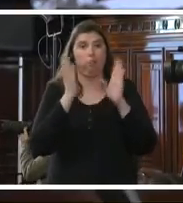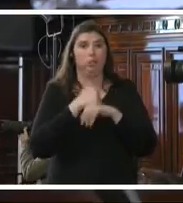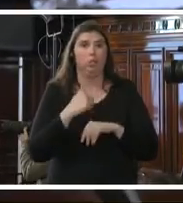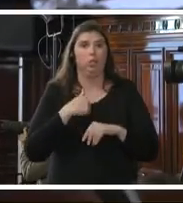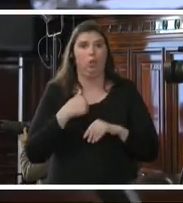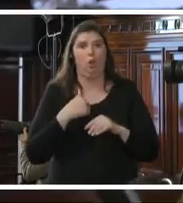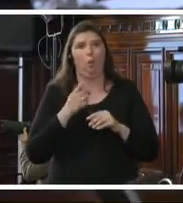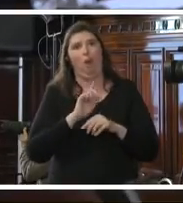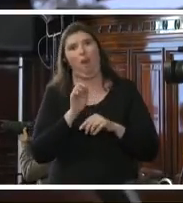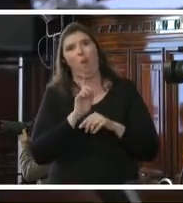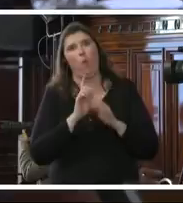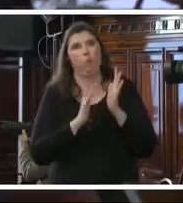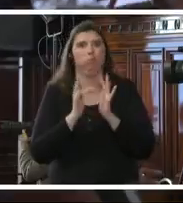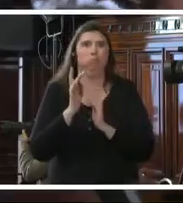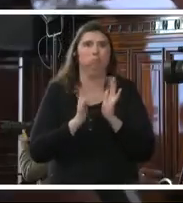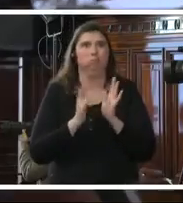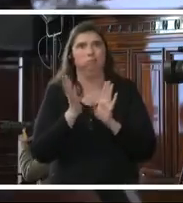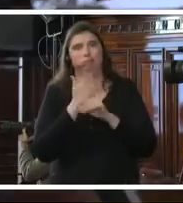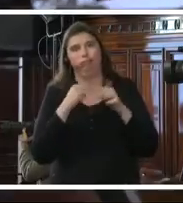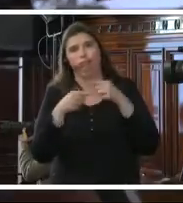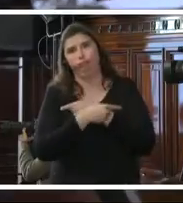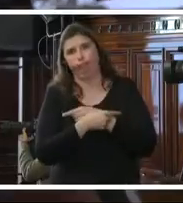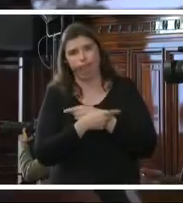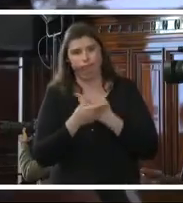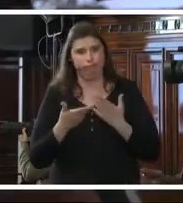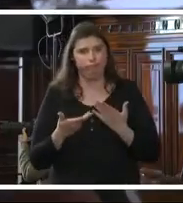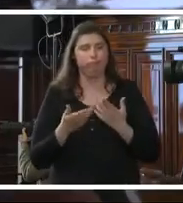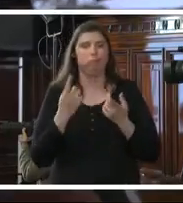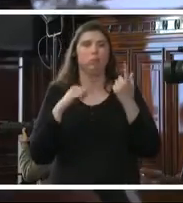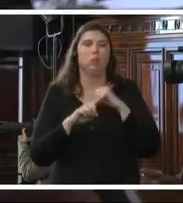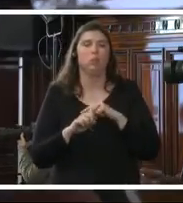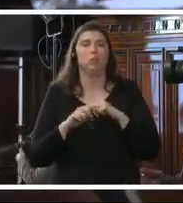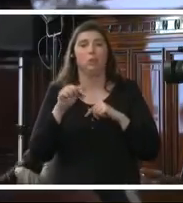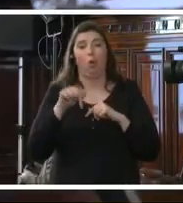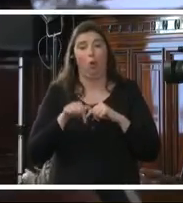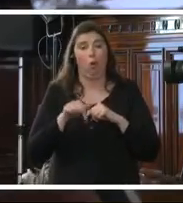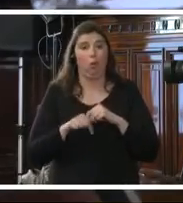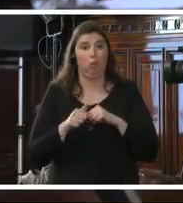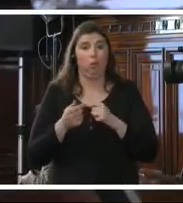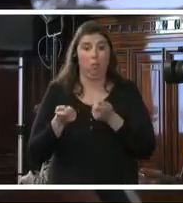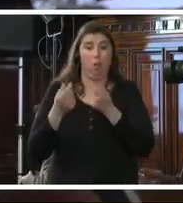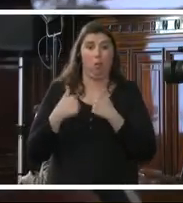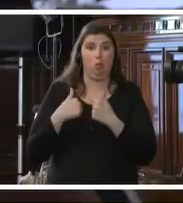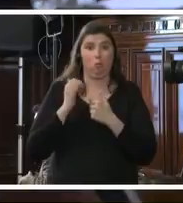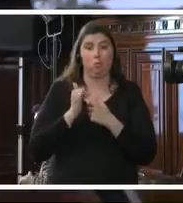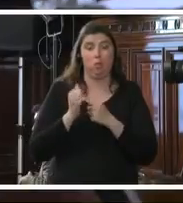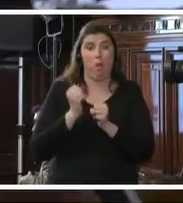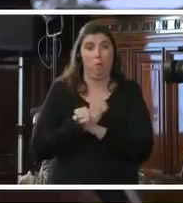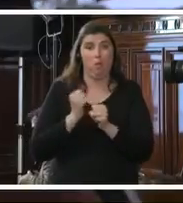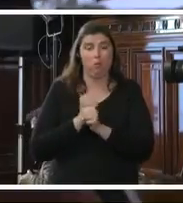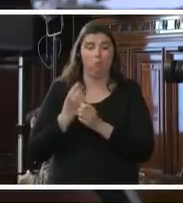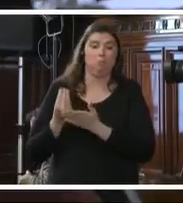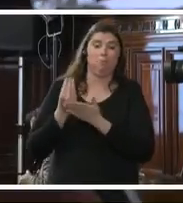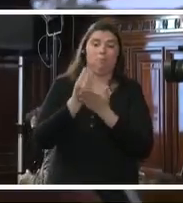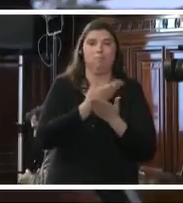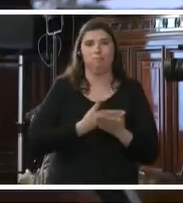anticristo. Quien me daba la calificación hoy es candidato a la presidencia, y por eso conozco bien